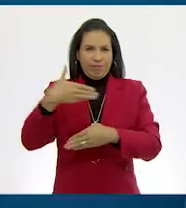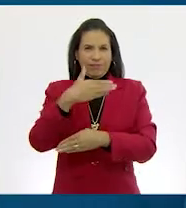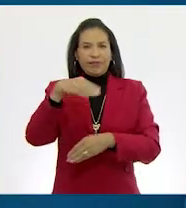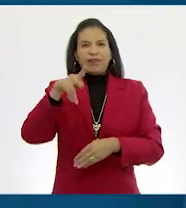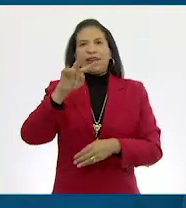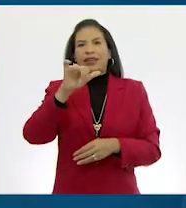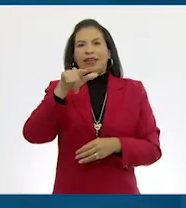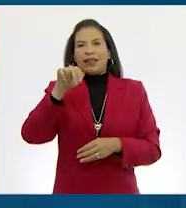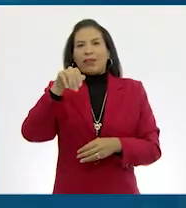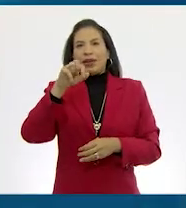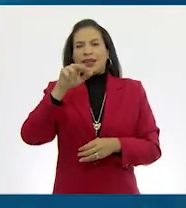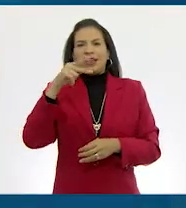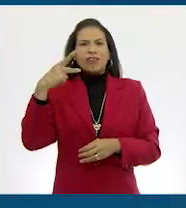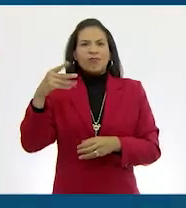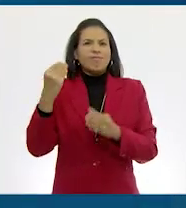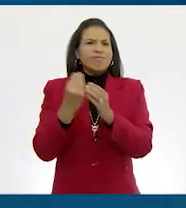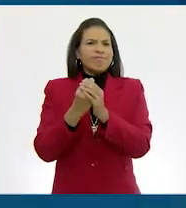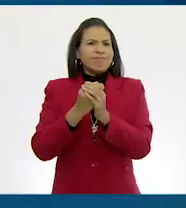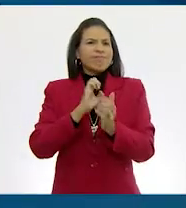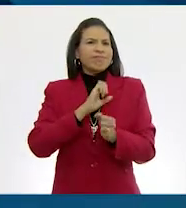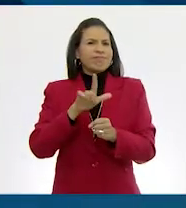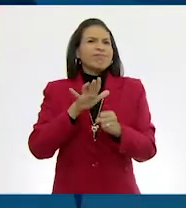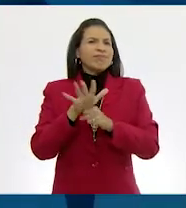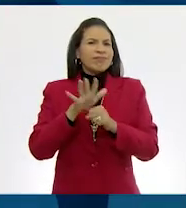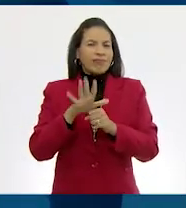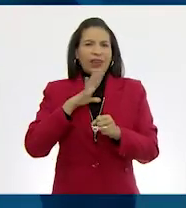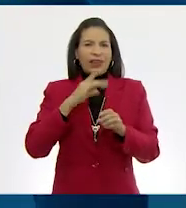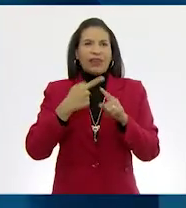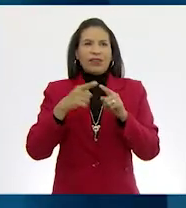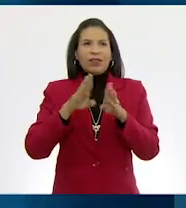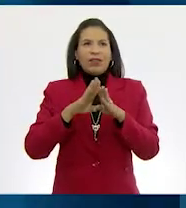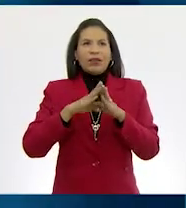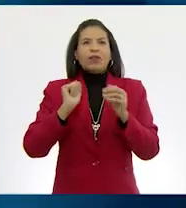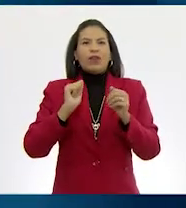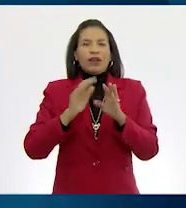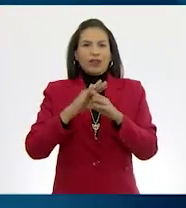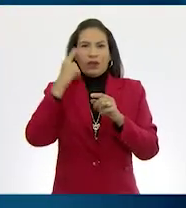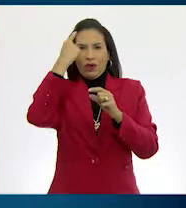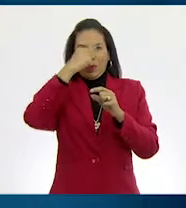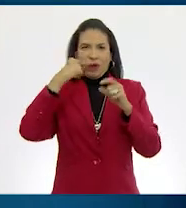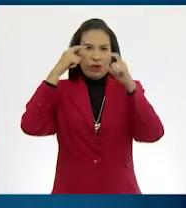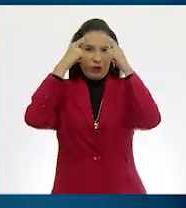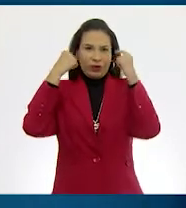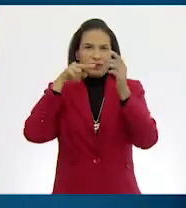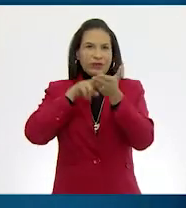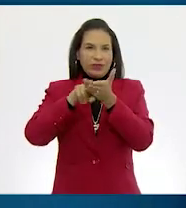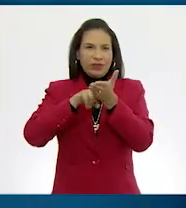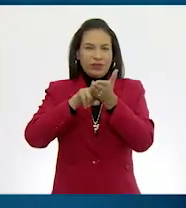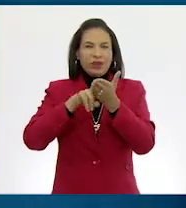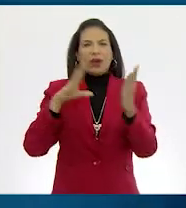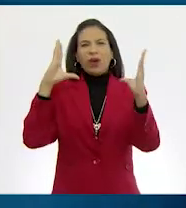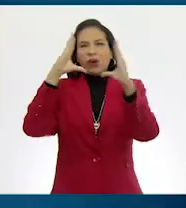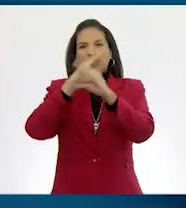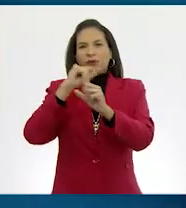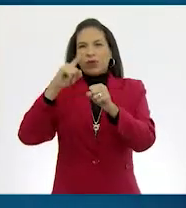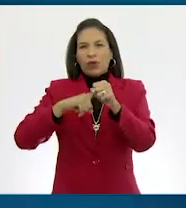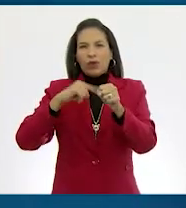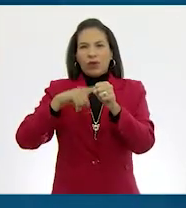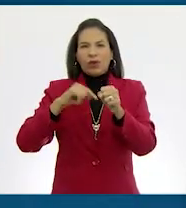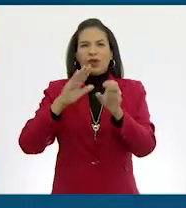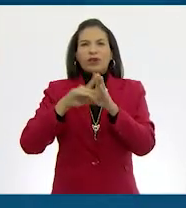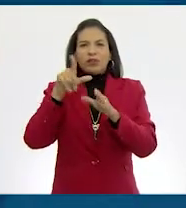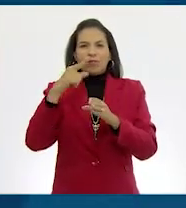rasgos que la distinguen tiene manchas negras alrededor de sus ojos y una coloración oscura que bordea sus